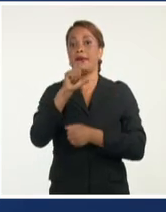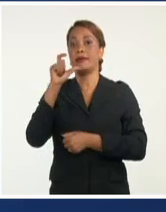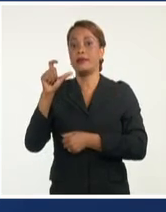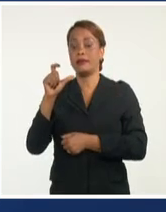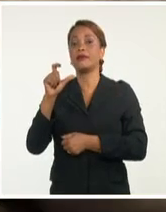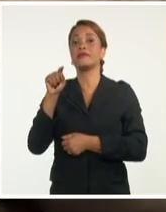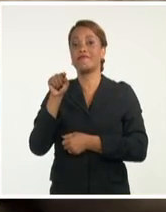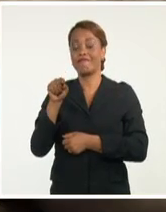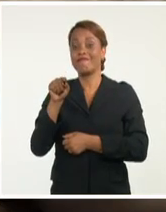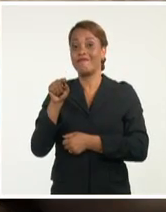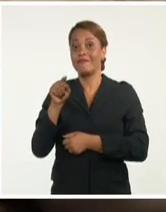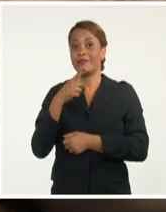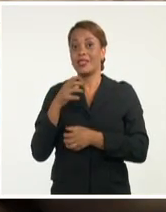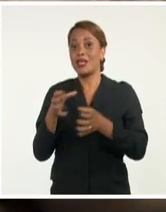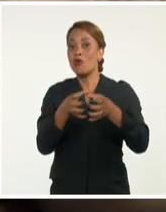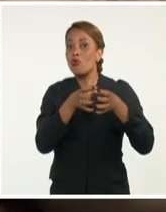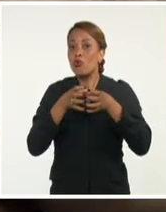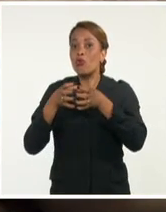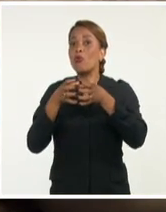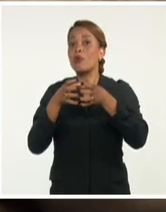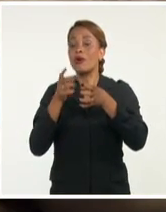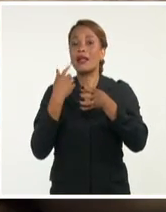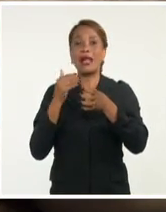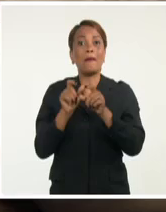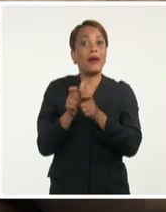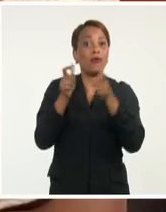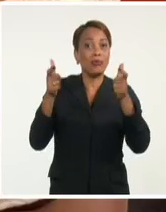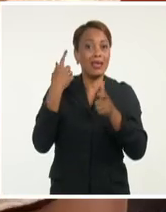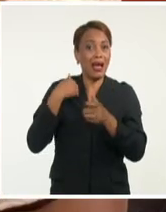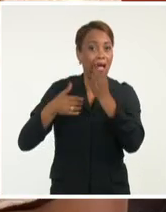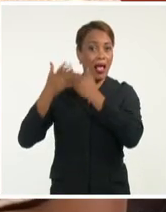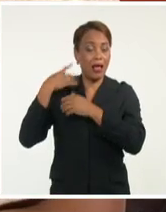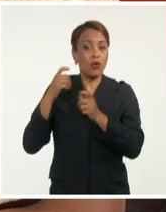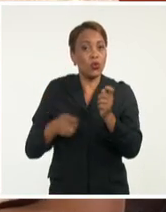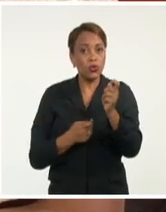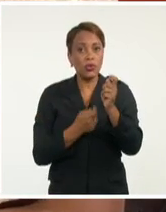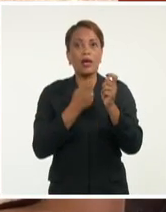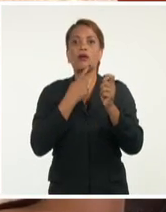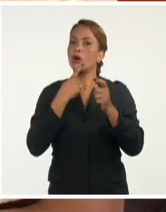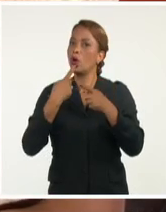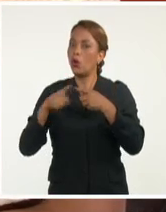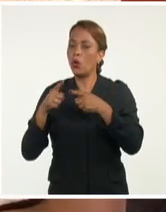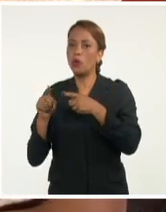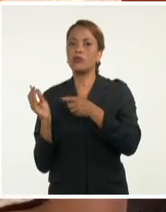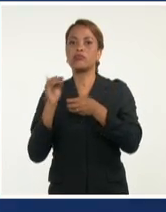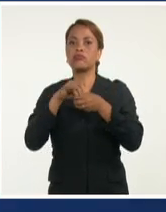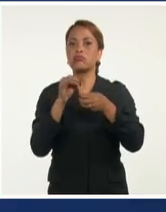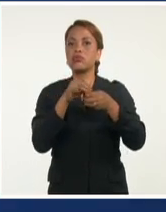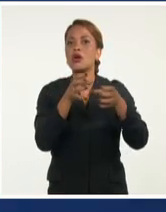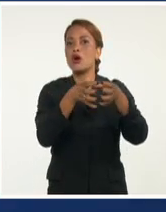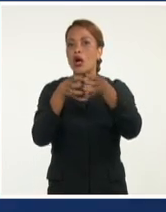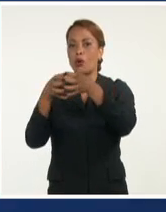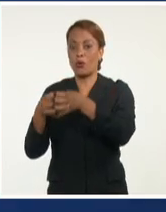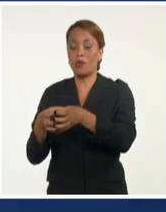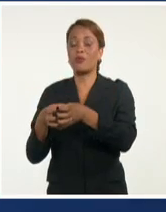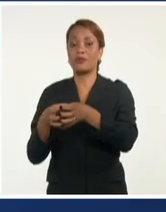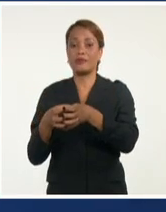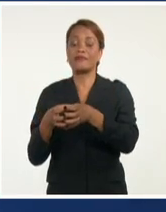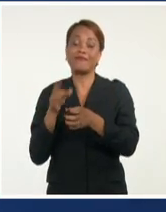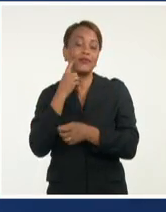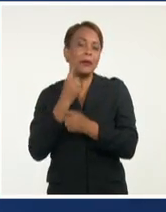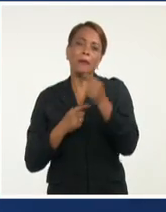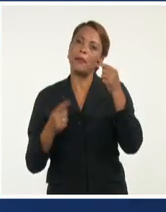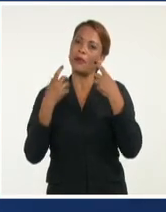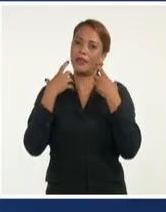agrupar, yo diría, que a la mayoría de aquellos combatientes y de todas las personas que después se fueron sumando a la causa revolucionaria. La unidad es